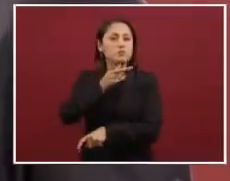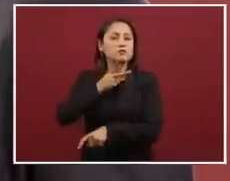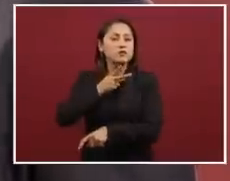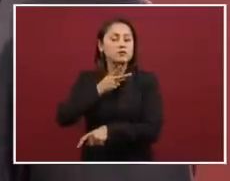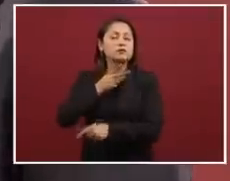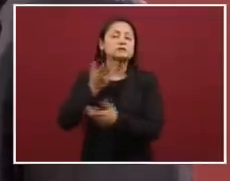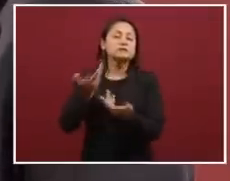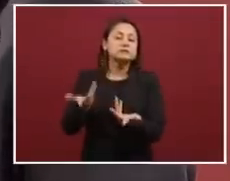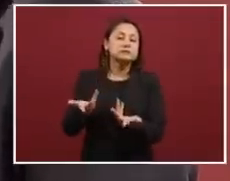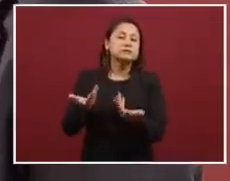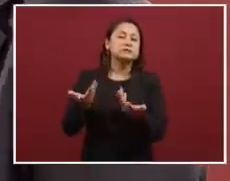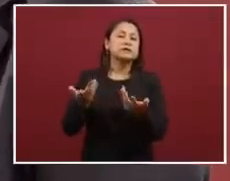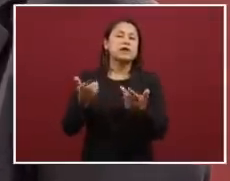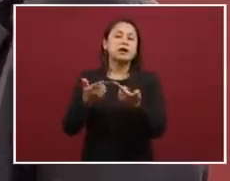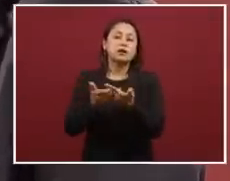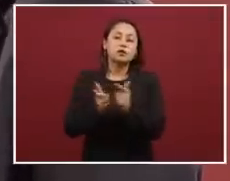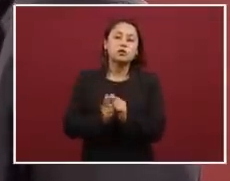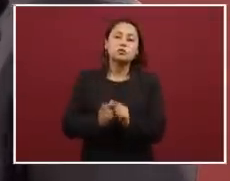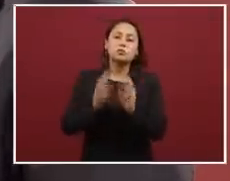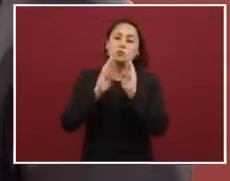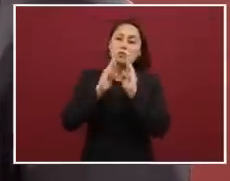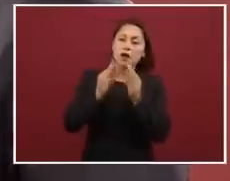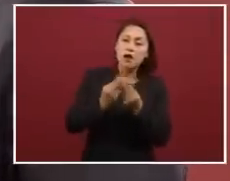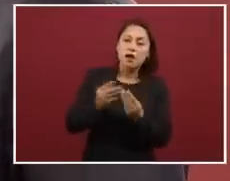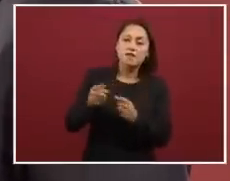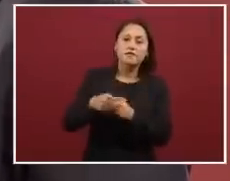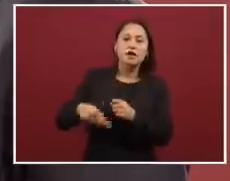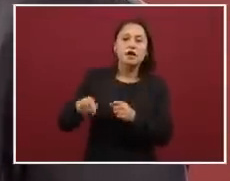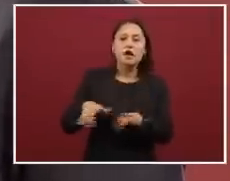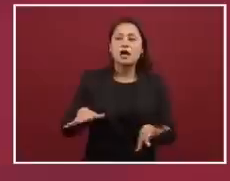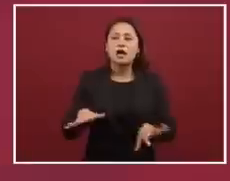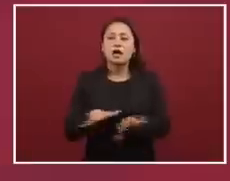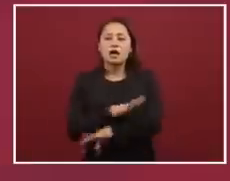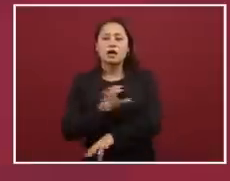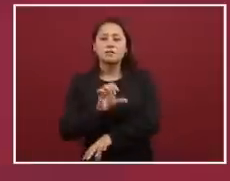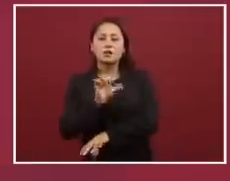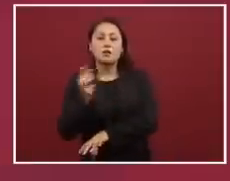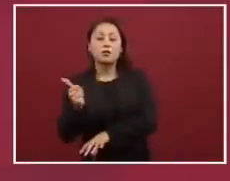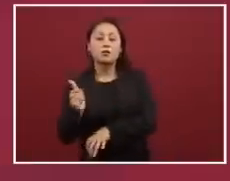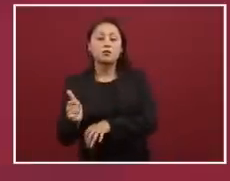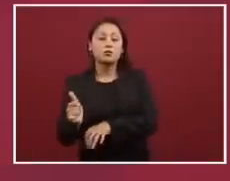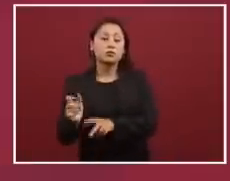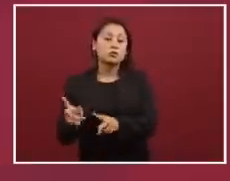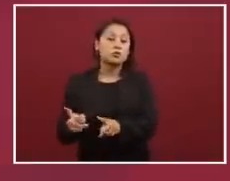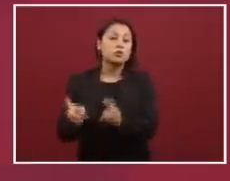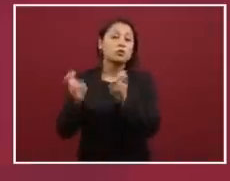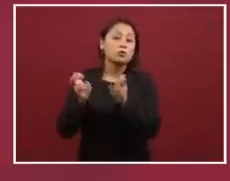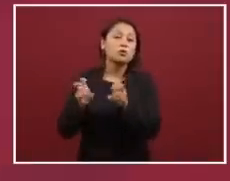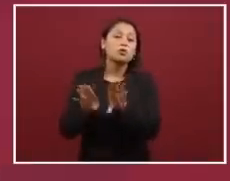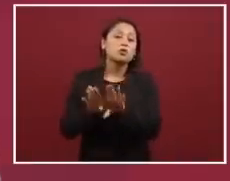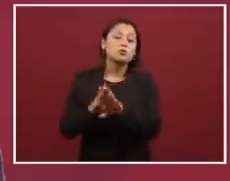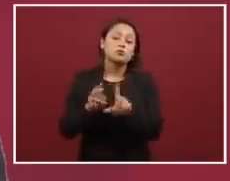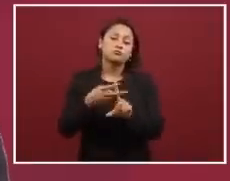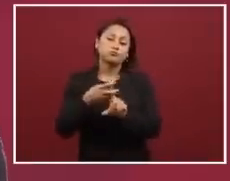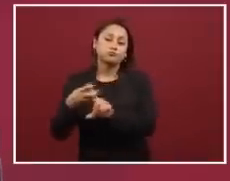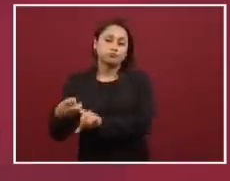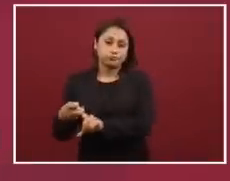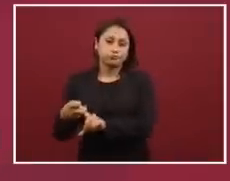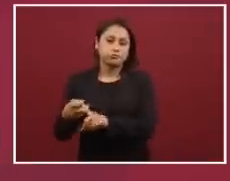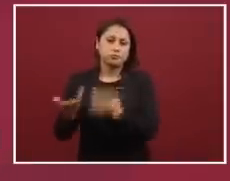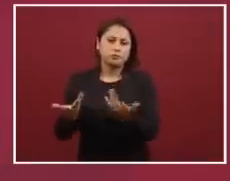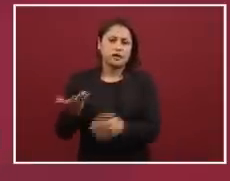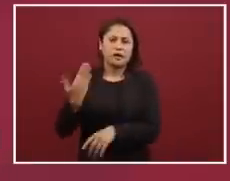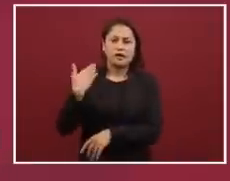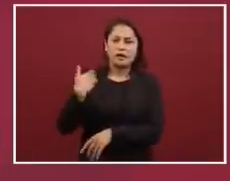migrar sus delitos al secuestro. Hace poco enviamos un refuerzo de seguridad de